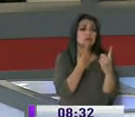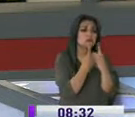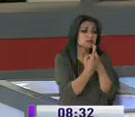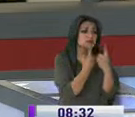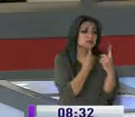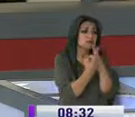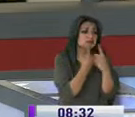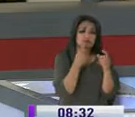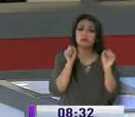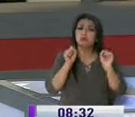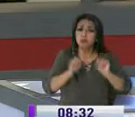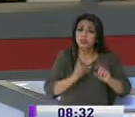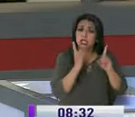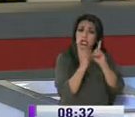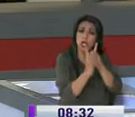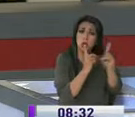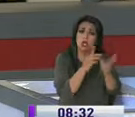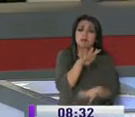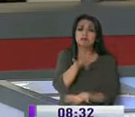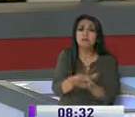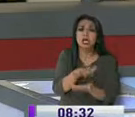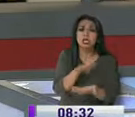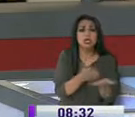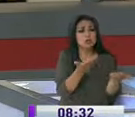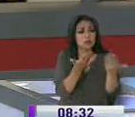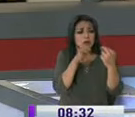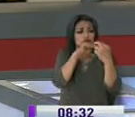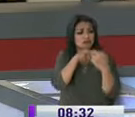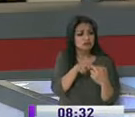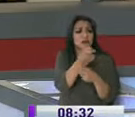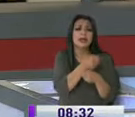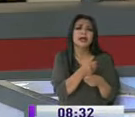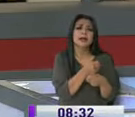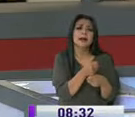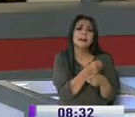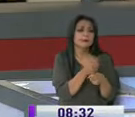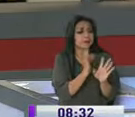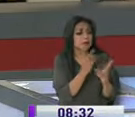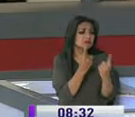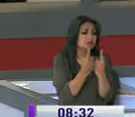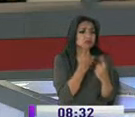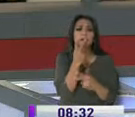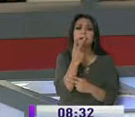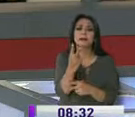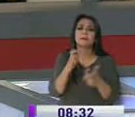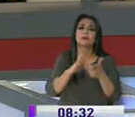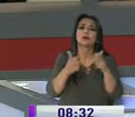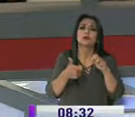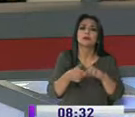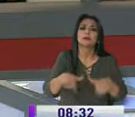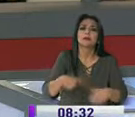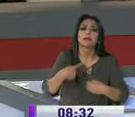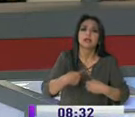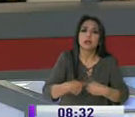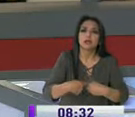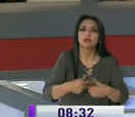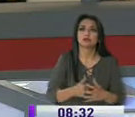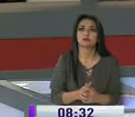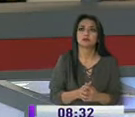gestores que nos envían acá, este el primer noticiero de la comunidad, los detalles y los problemas. Así que enhorabuena, fue atendido inmediatamente, pero claro, tenemos